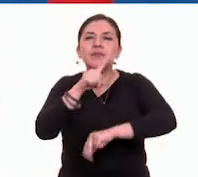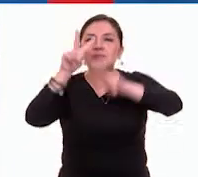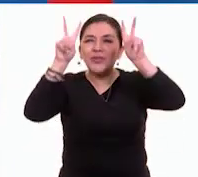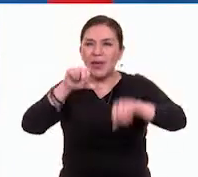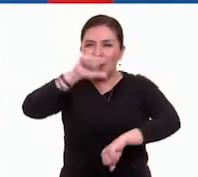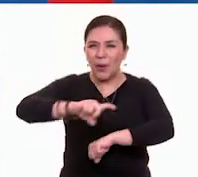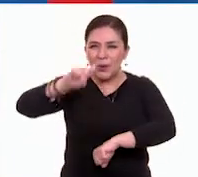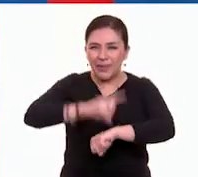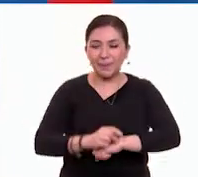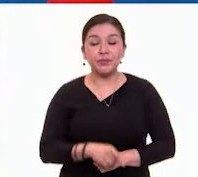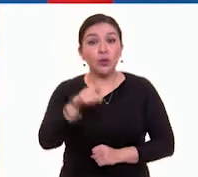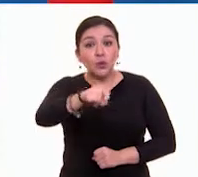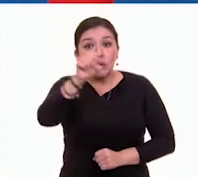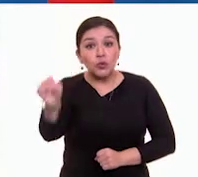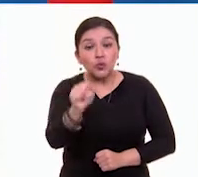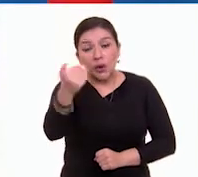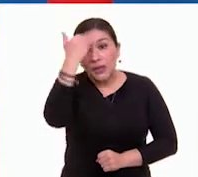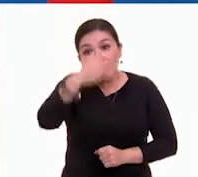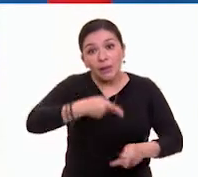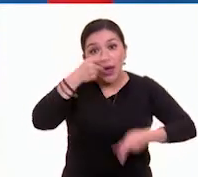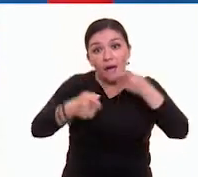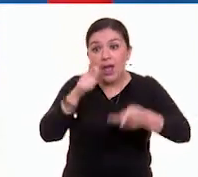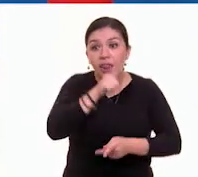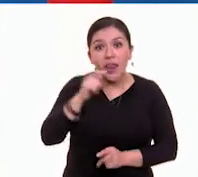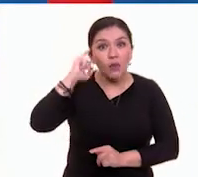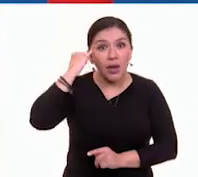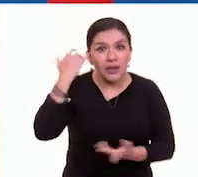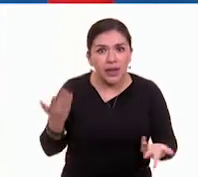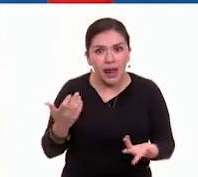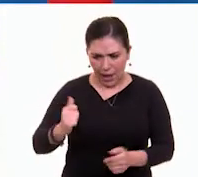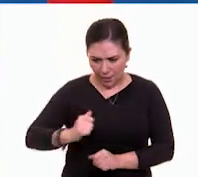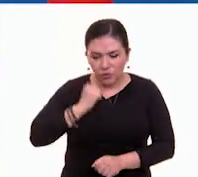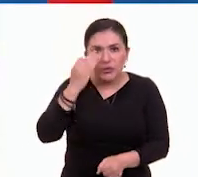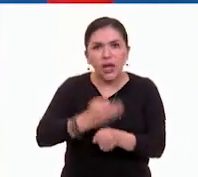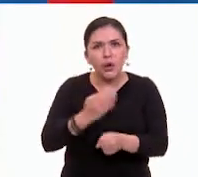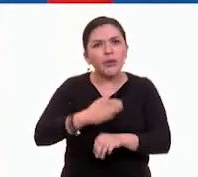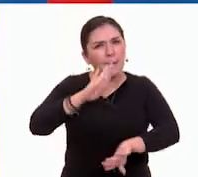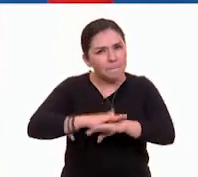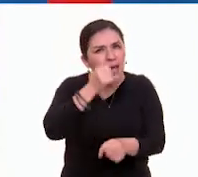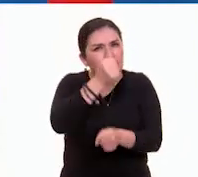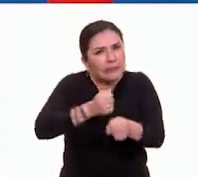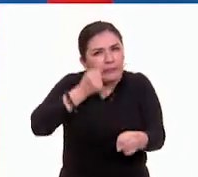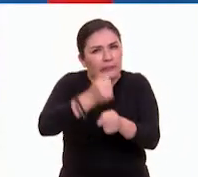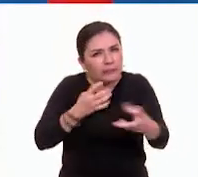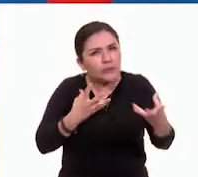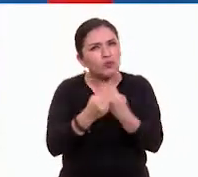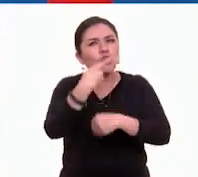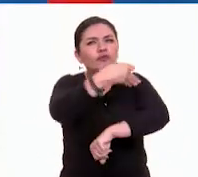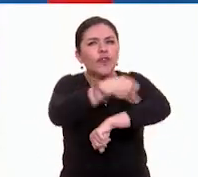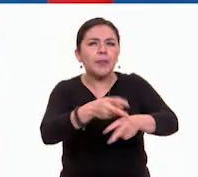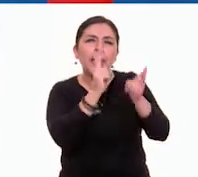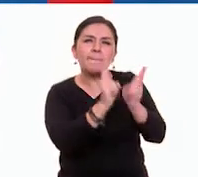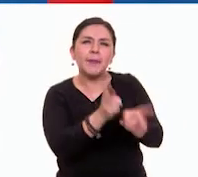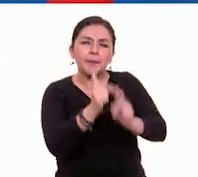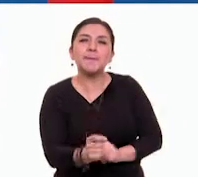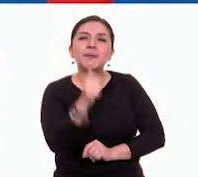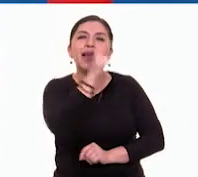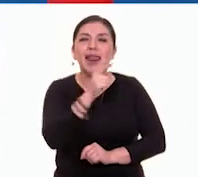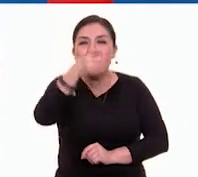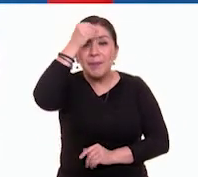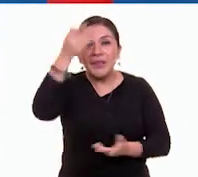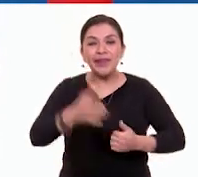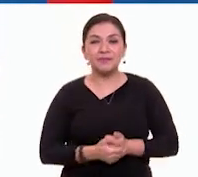con tu familia. Si tienes la fortuna de hablar una lengua indígena, aprovecha este momento para practicarla y platica con tu familia en tu lengua